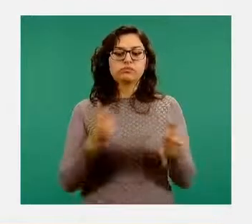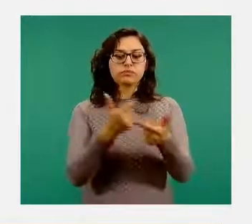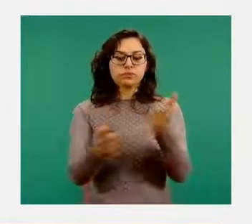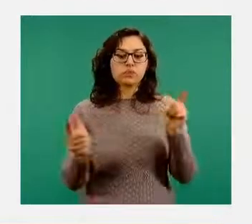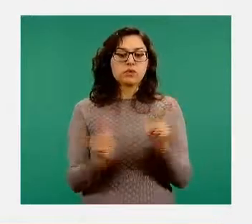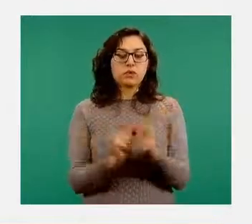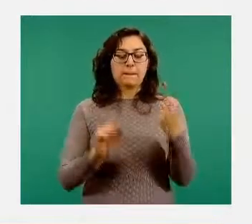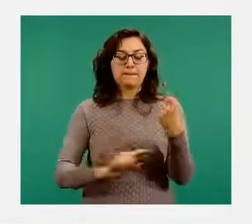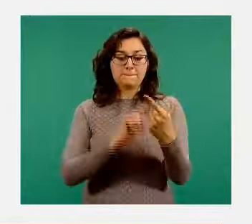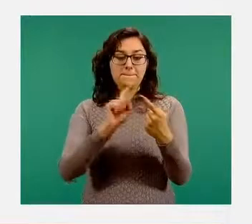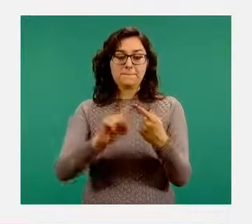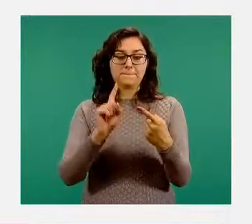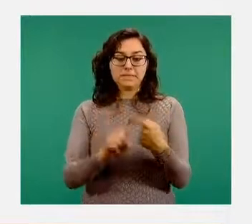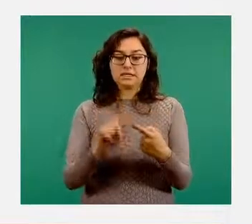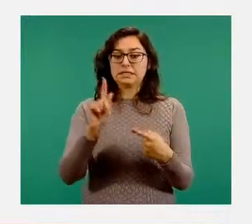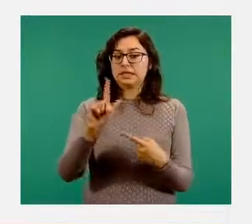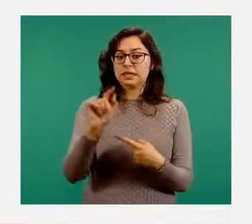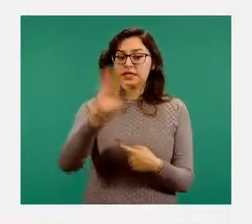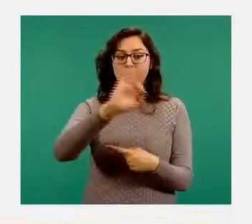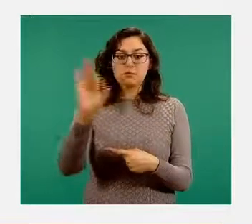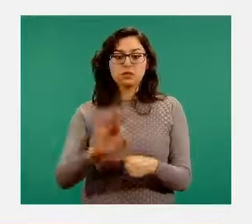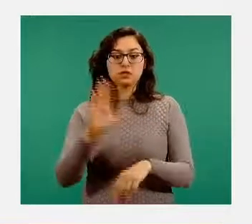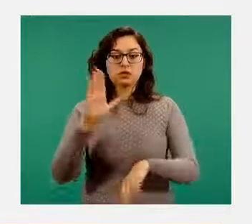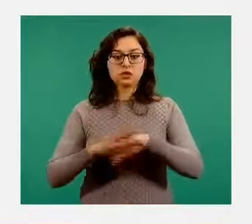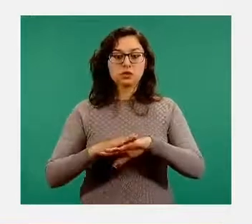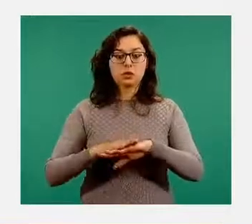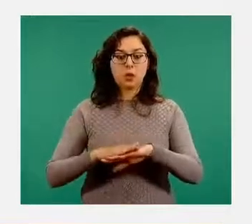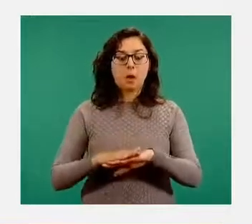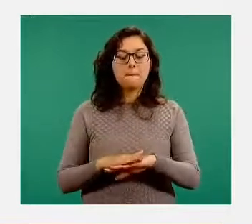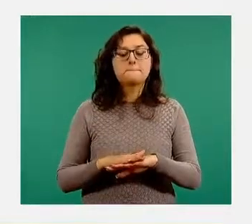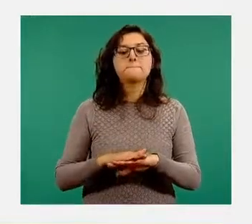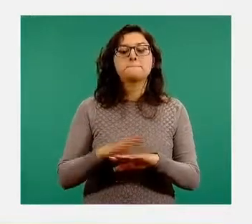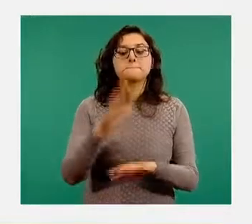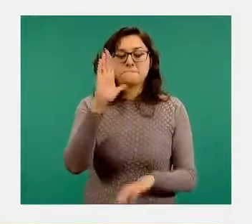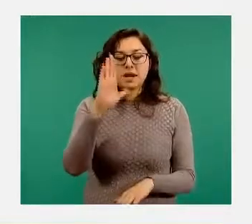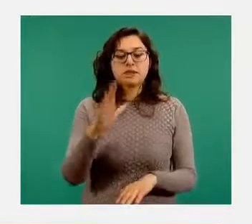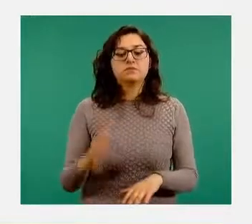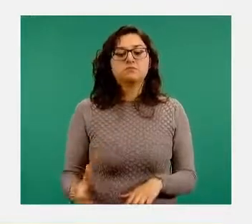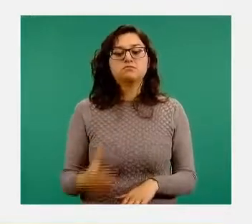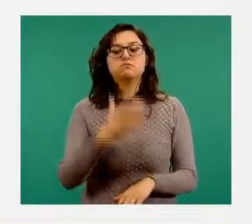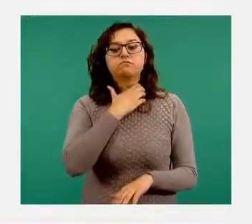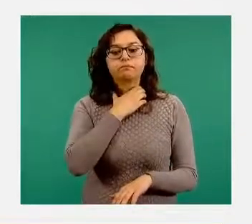han superado ya este 70% de ocupación, inclusive algunos el